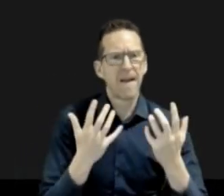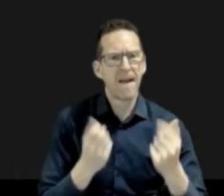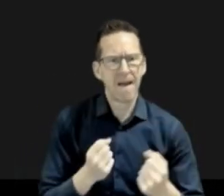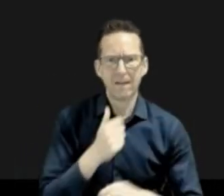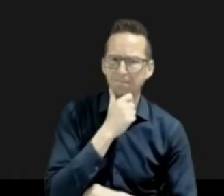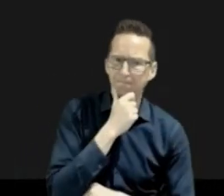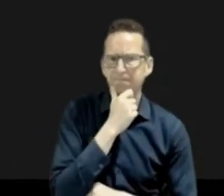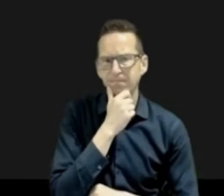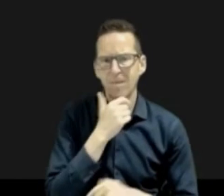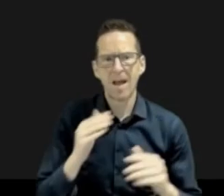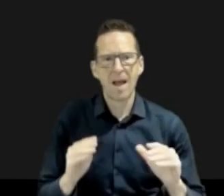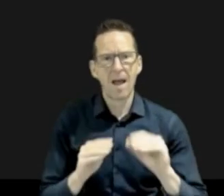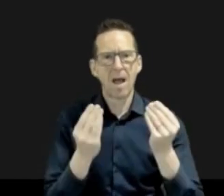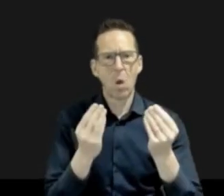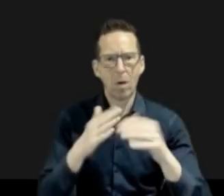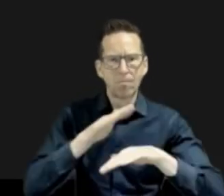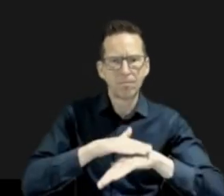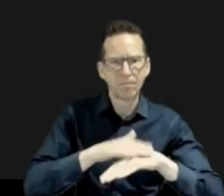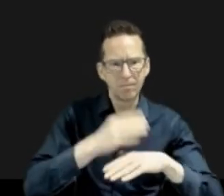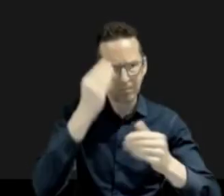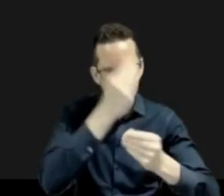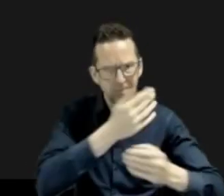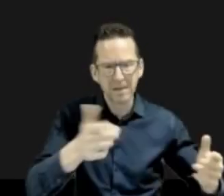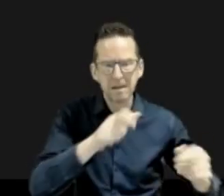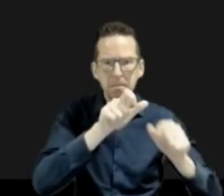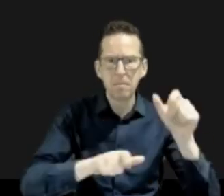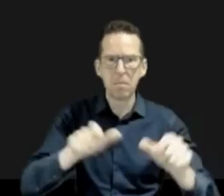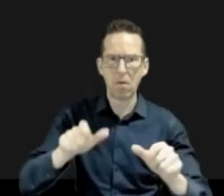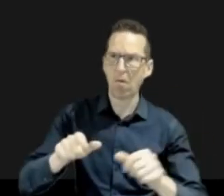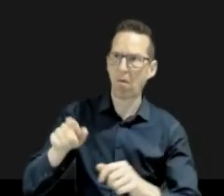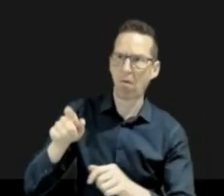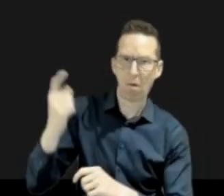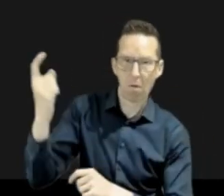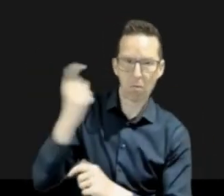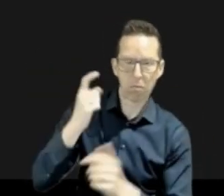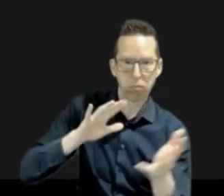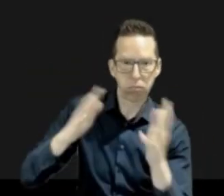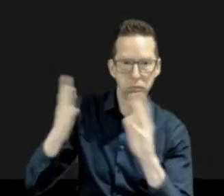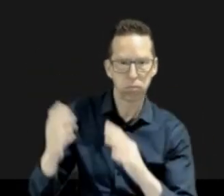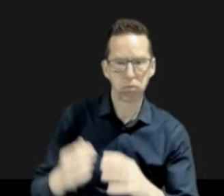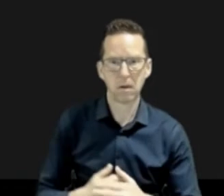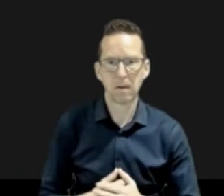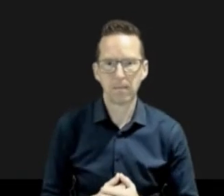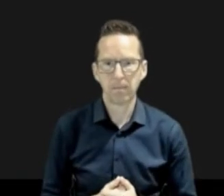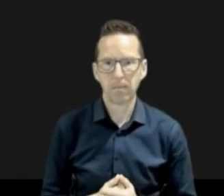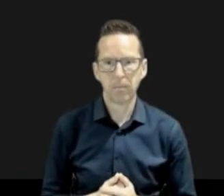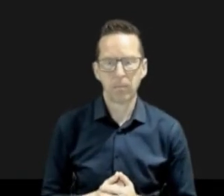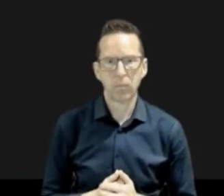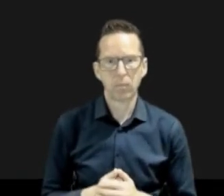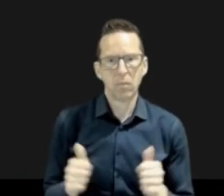Risk Deduction HODMEC publicado en 2017 y finalmente